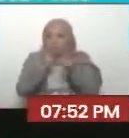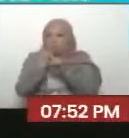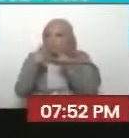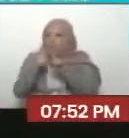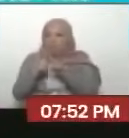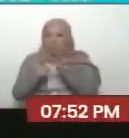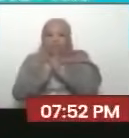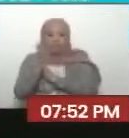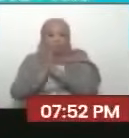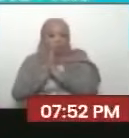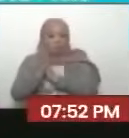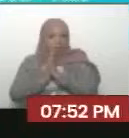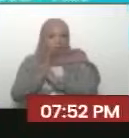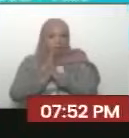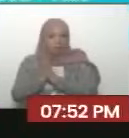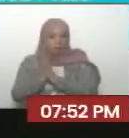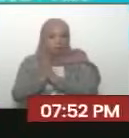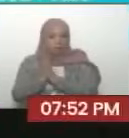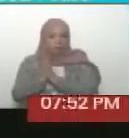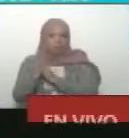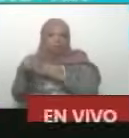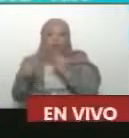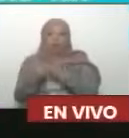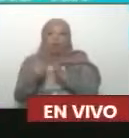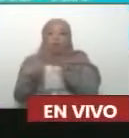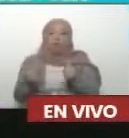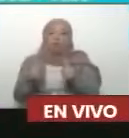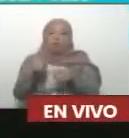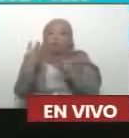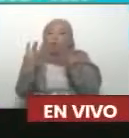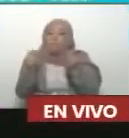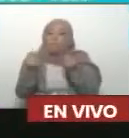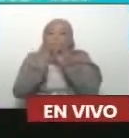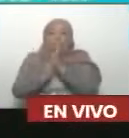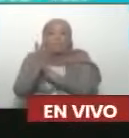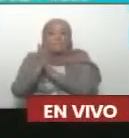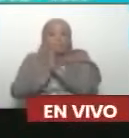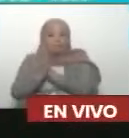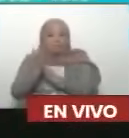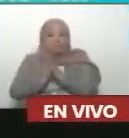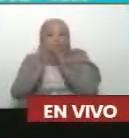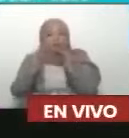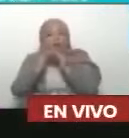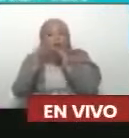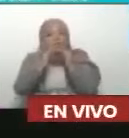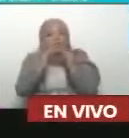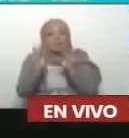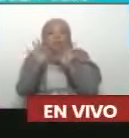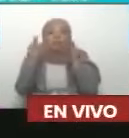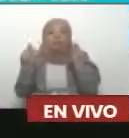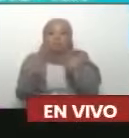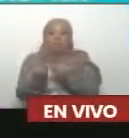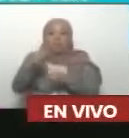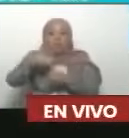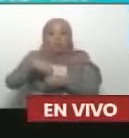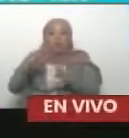emprendimiento más allá, hasta que surgieron centenares de emprendimientos, miles de emprendimientos.